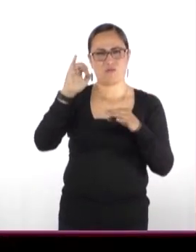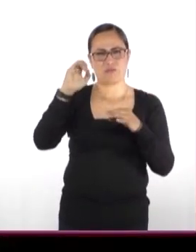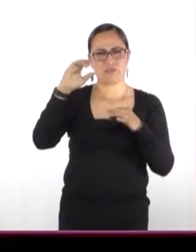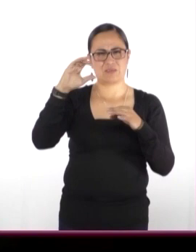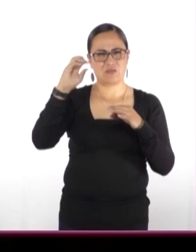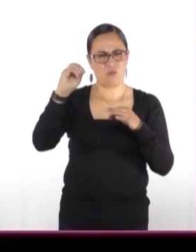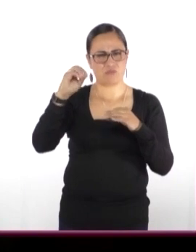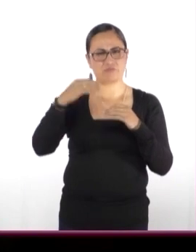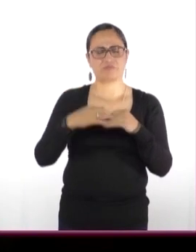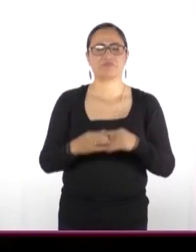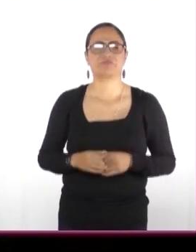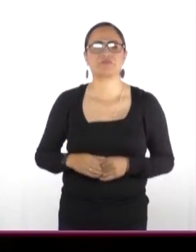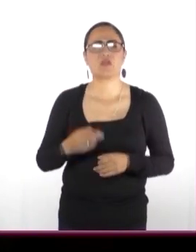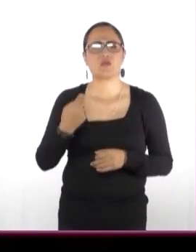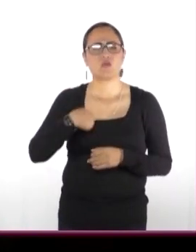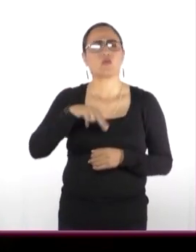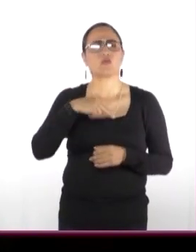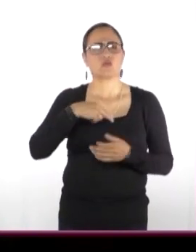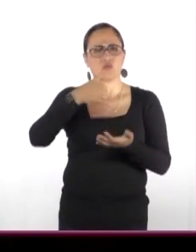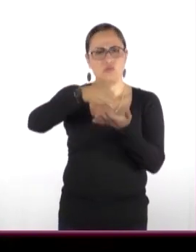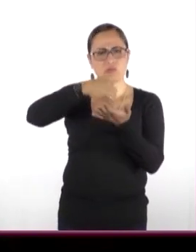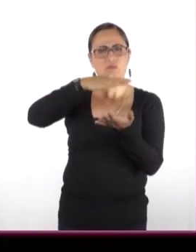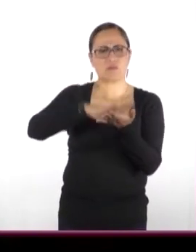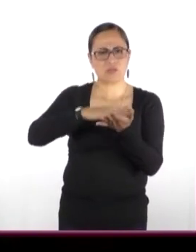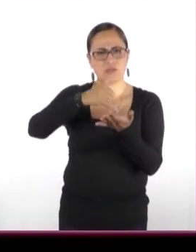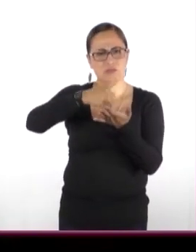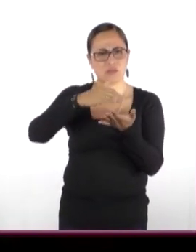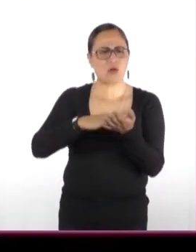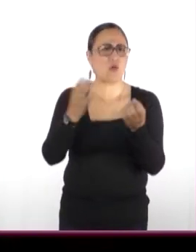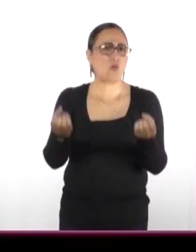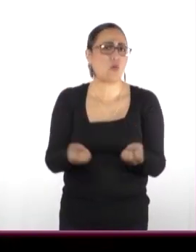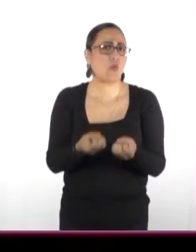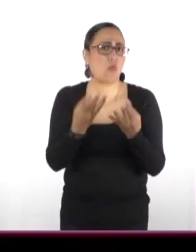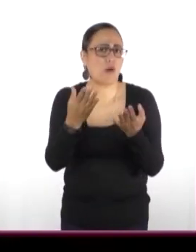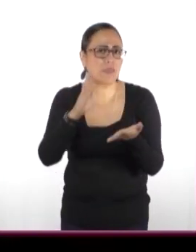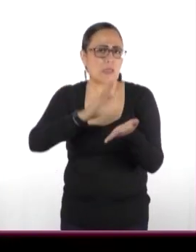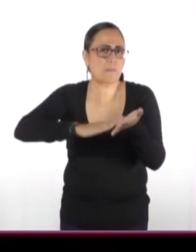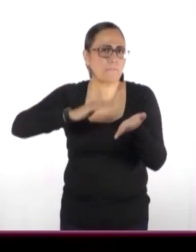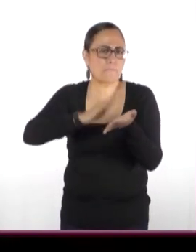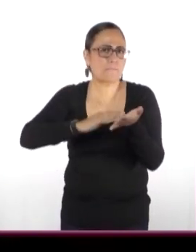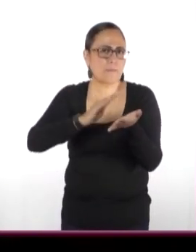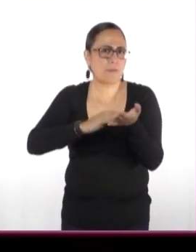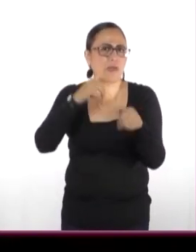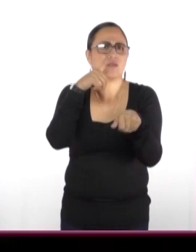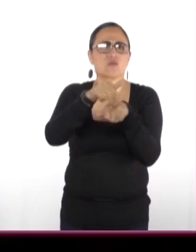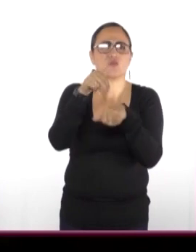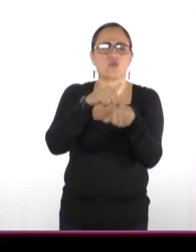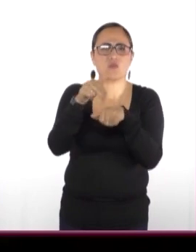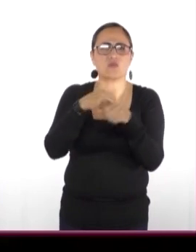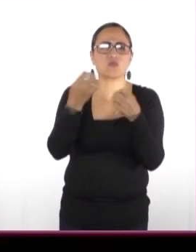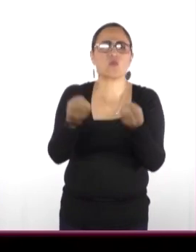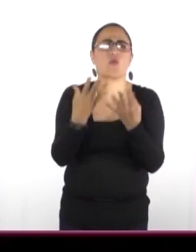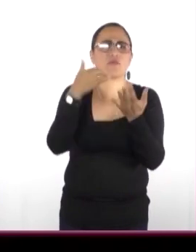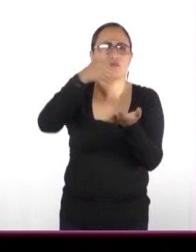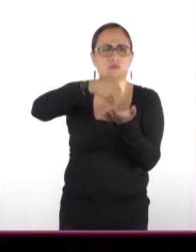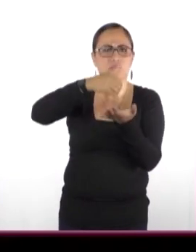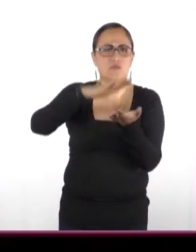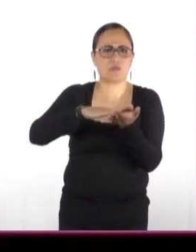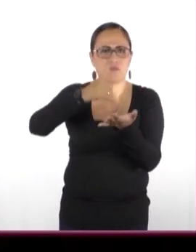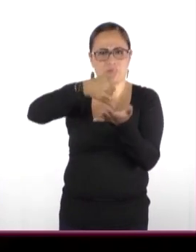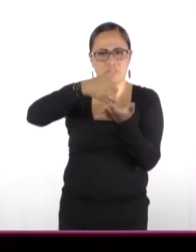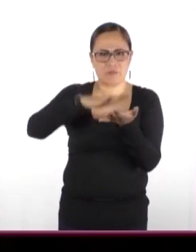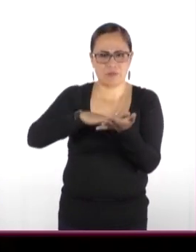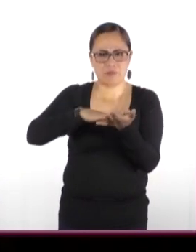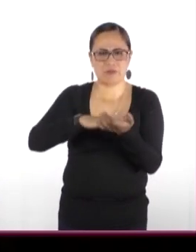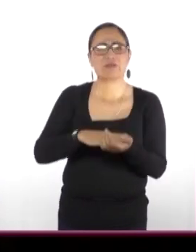Al final nosotros como impresores tenemos que saber qué cantidad de páginas se van a imprimir